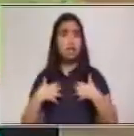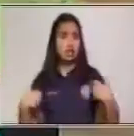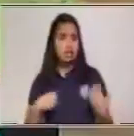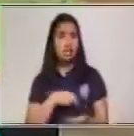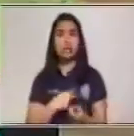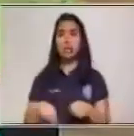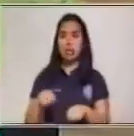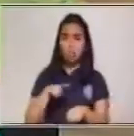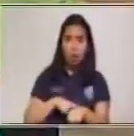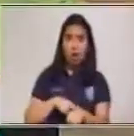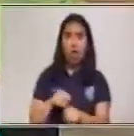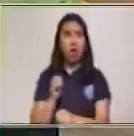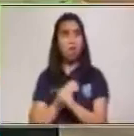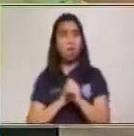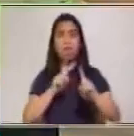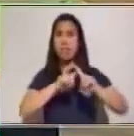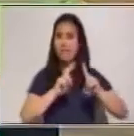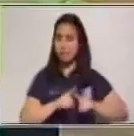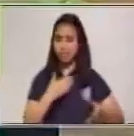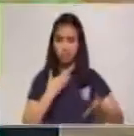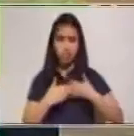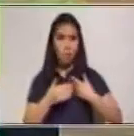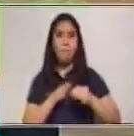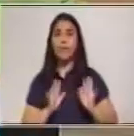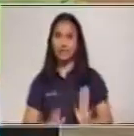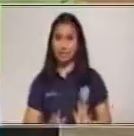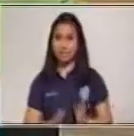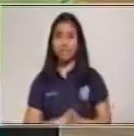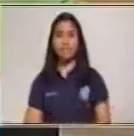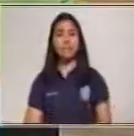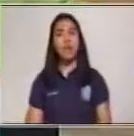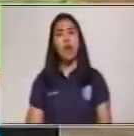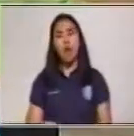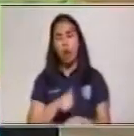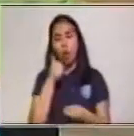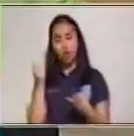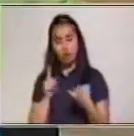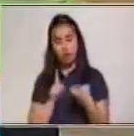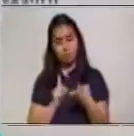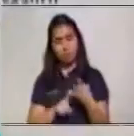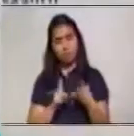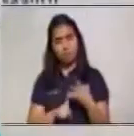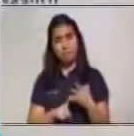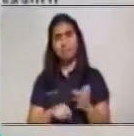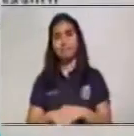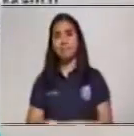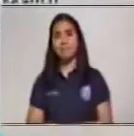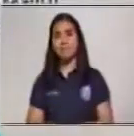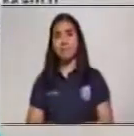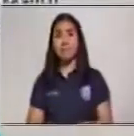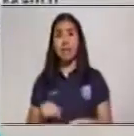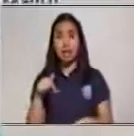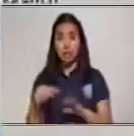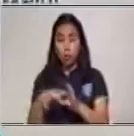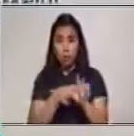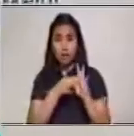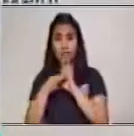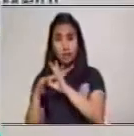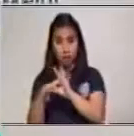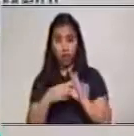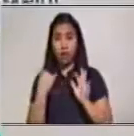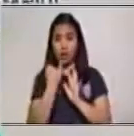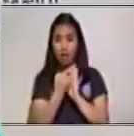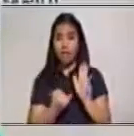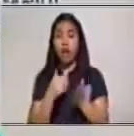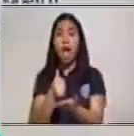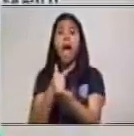que vayas teniendo. Otra de las funciones u otra de las utilidades es que permiten obtener una idea general